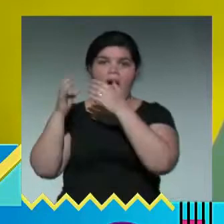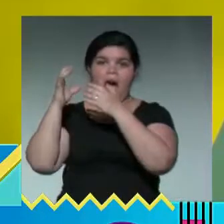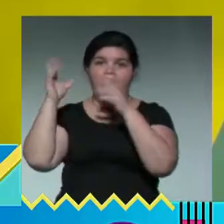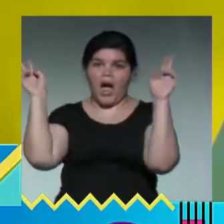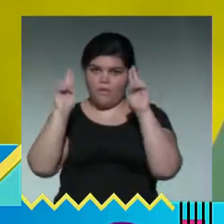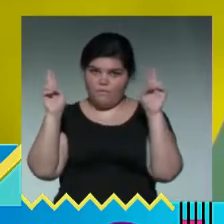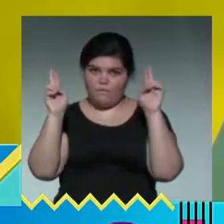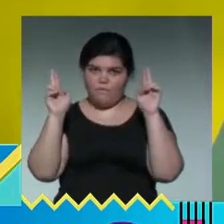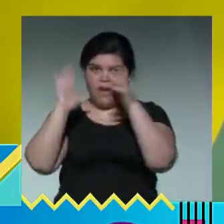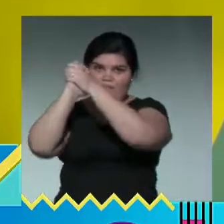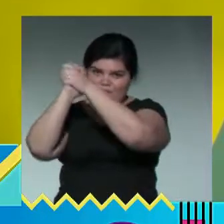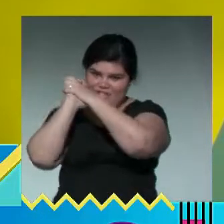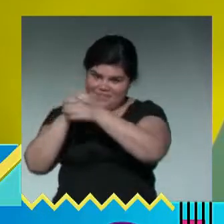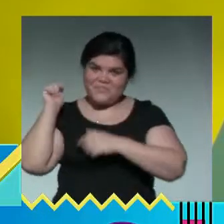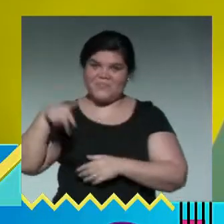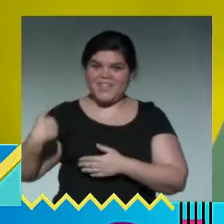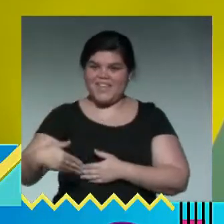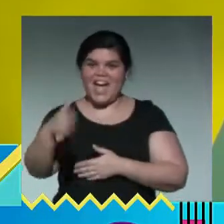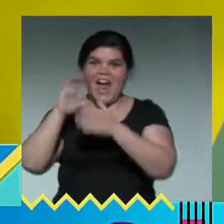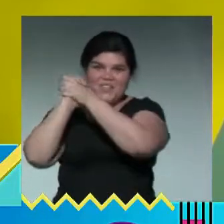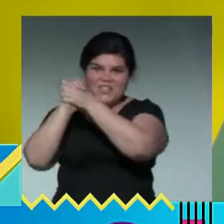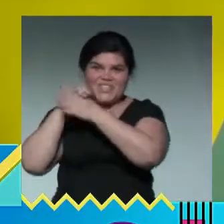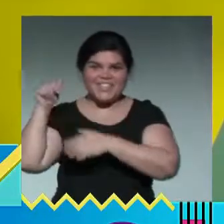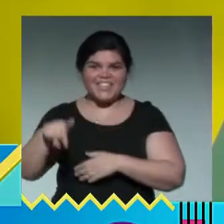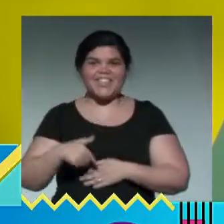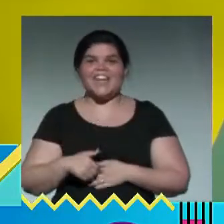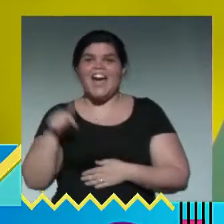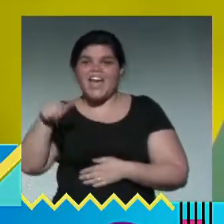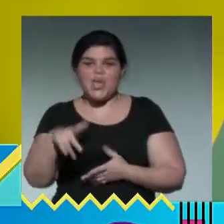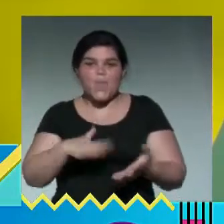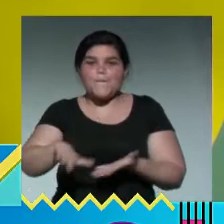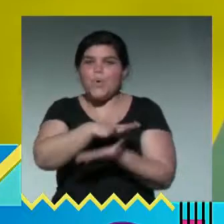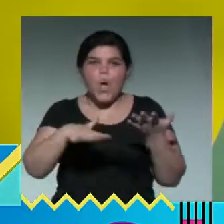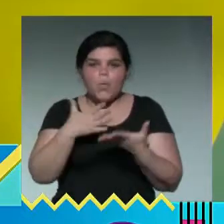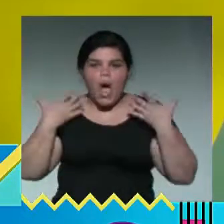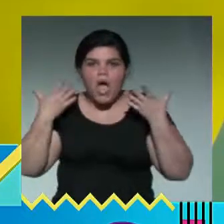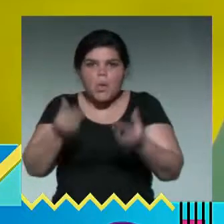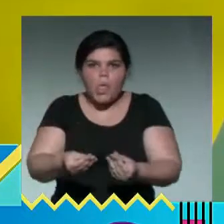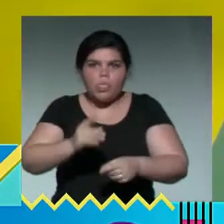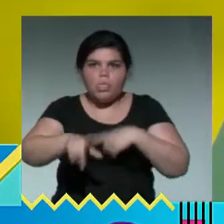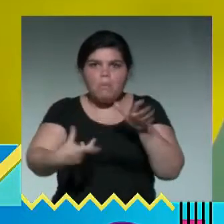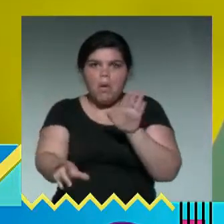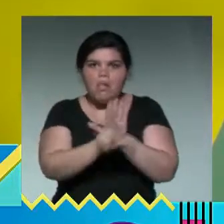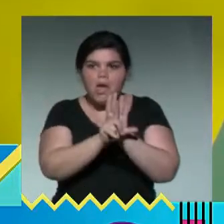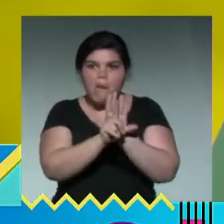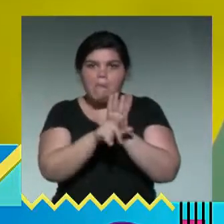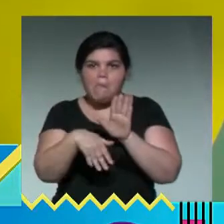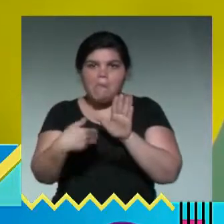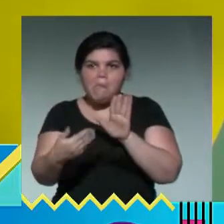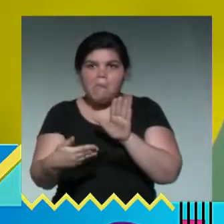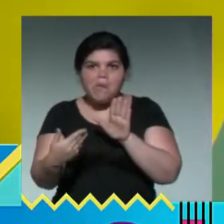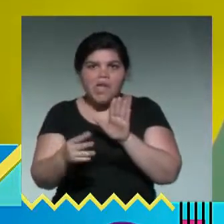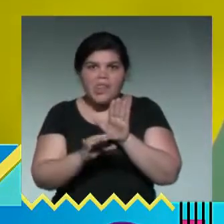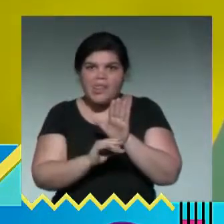a la memoria y ayudar a estos pueblos. Quedó en la nada, quedó en una ley. Nada